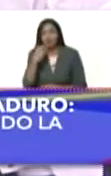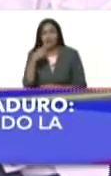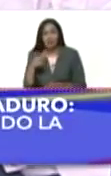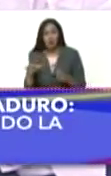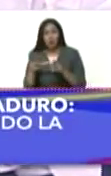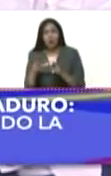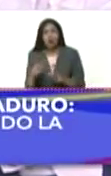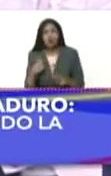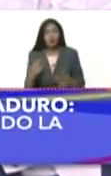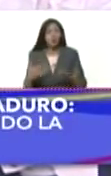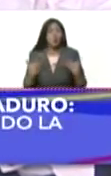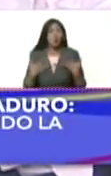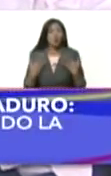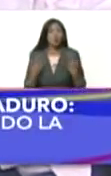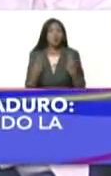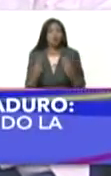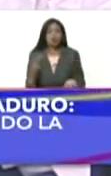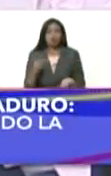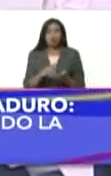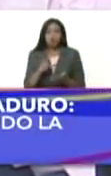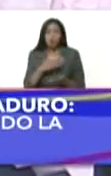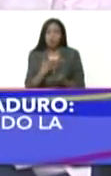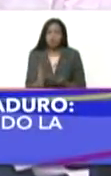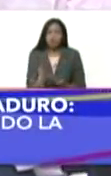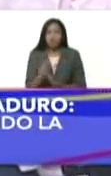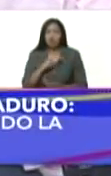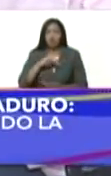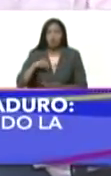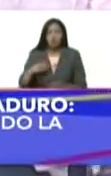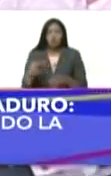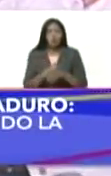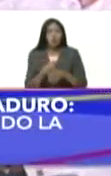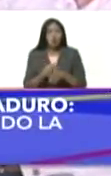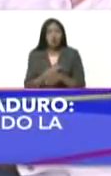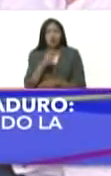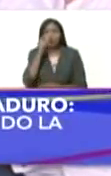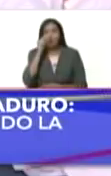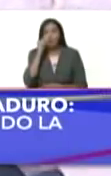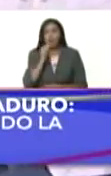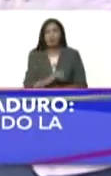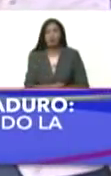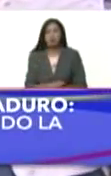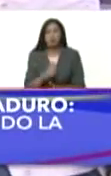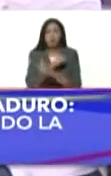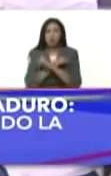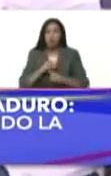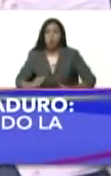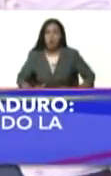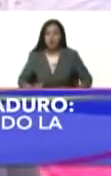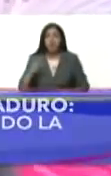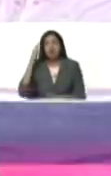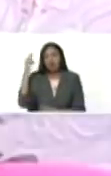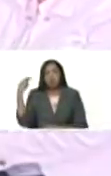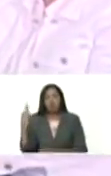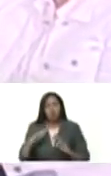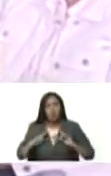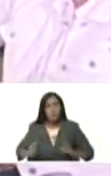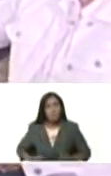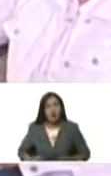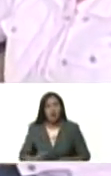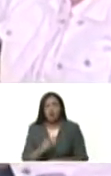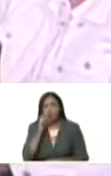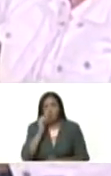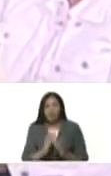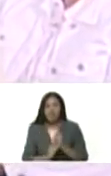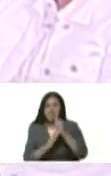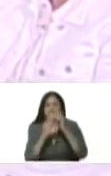mucho estar aquí. Yo quisiera que nuestro gobernador, Rafael Calles, nos diera su reflexión humana. Rafael Calles es un líder